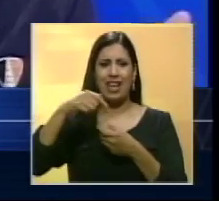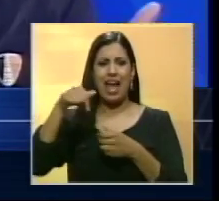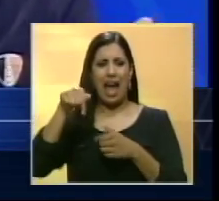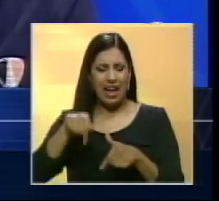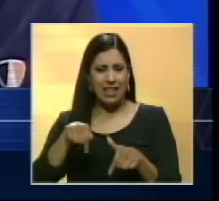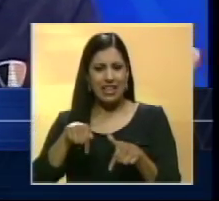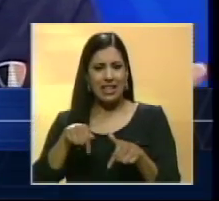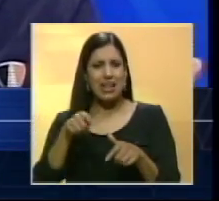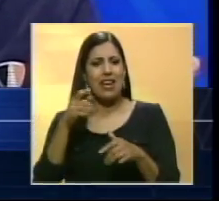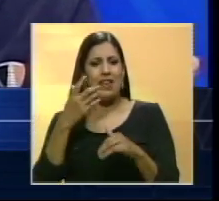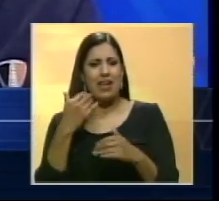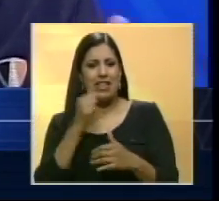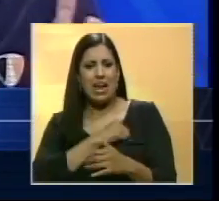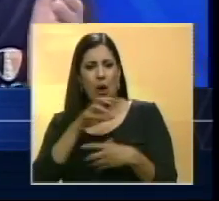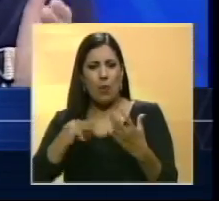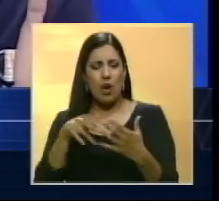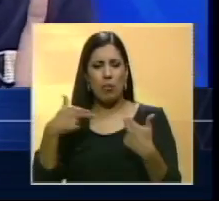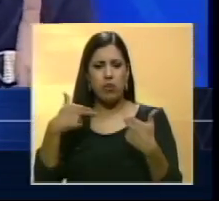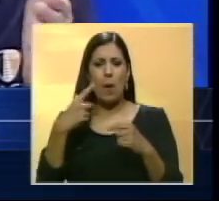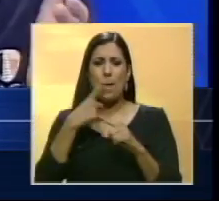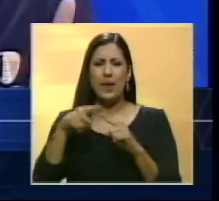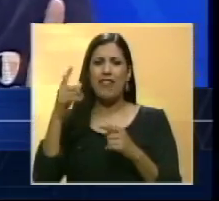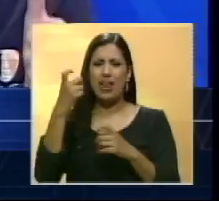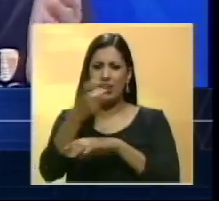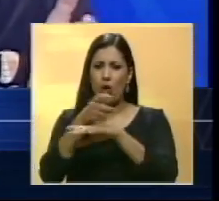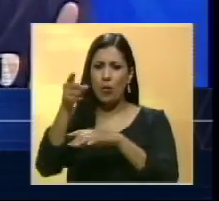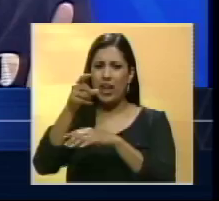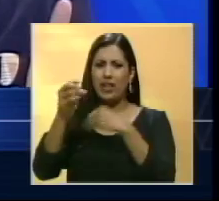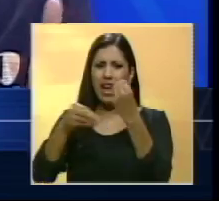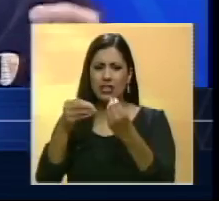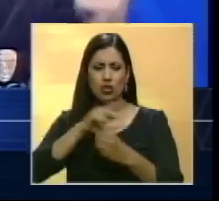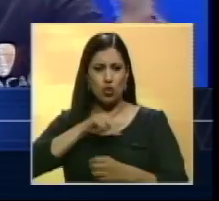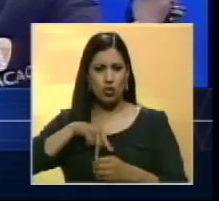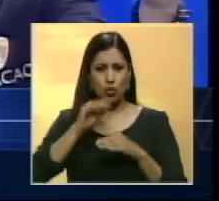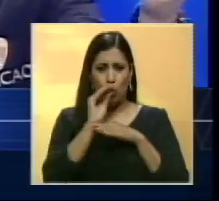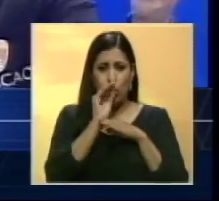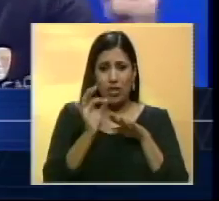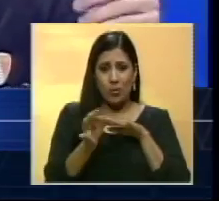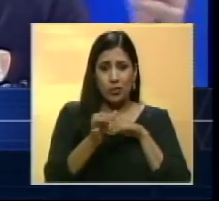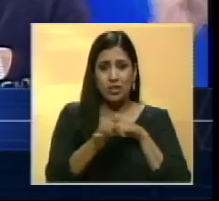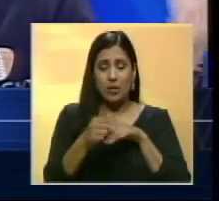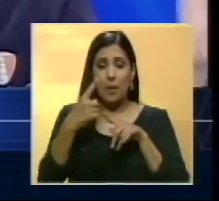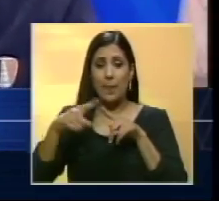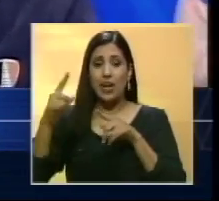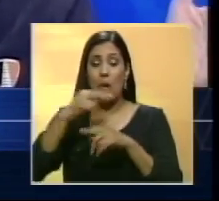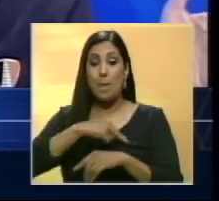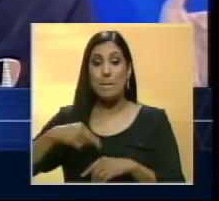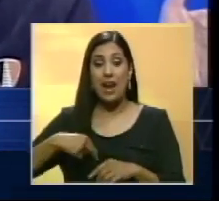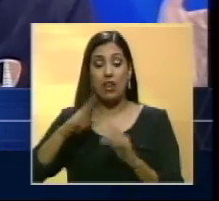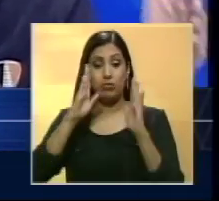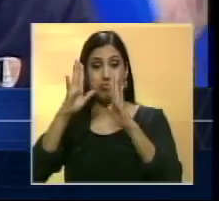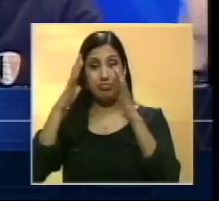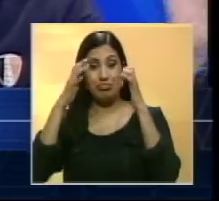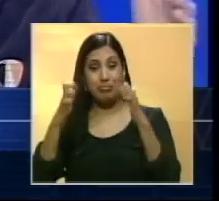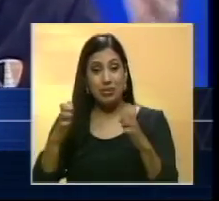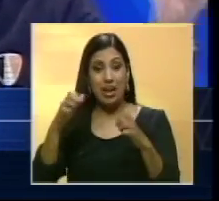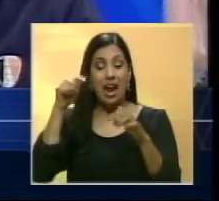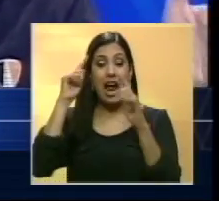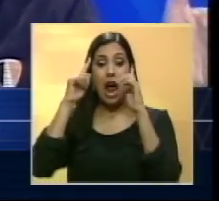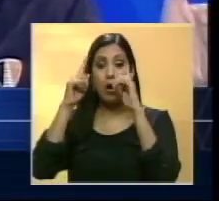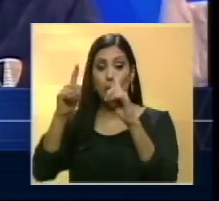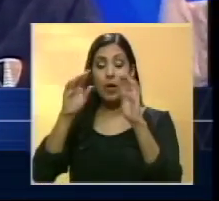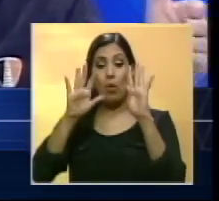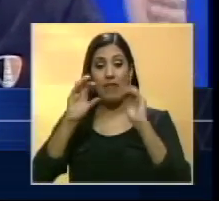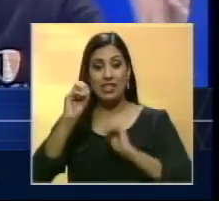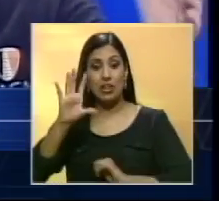Estado para actuar contra esas bandas. Nosotros tenemos un municipio que lo cuidamos, lo protegemos, pero tenemos unas bandas que tienen cuarteles de operaciones en la Cota 905